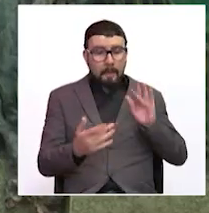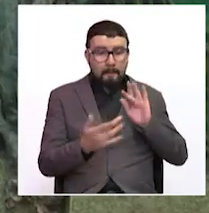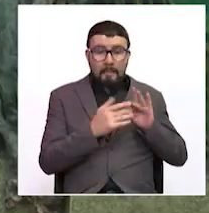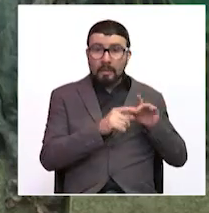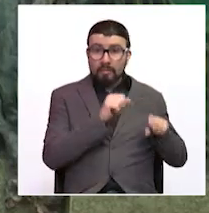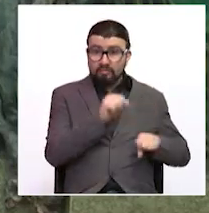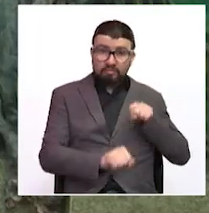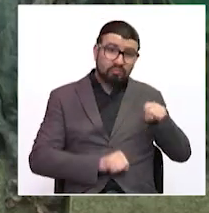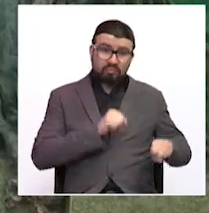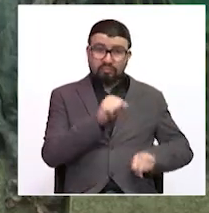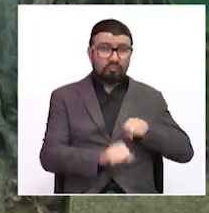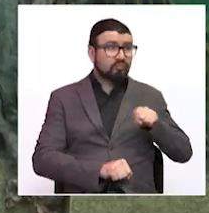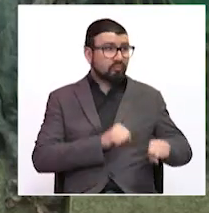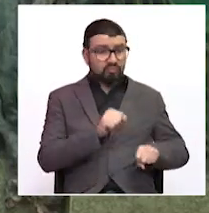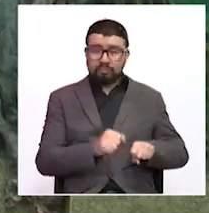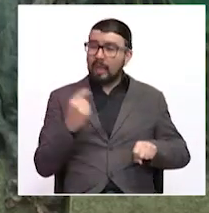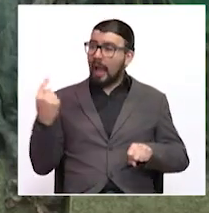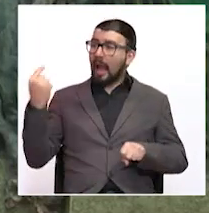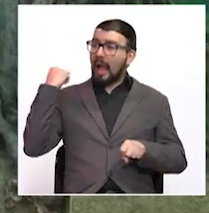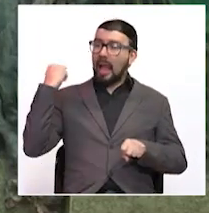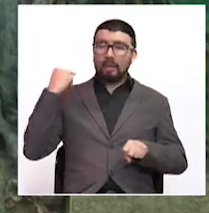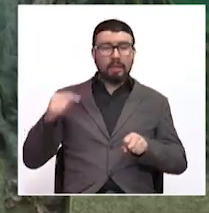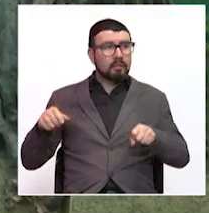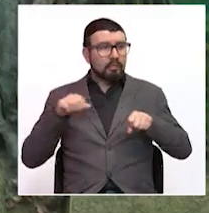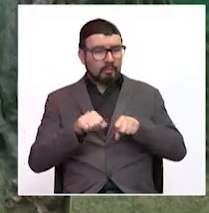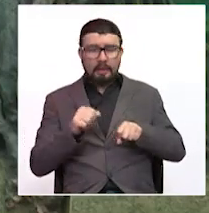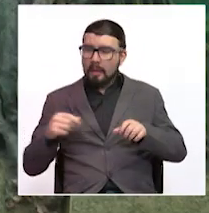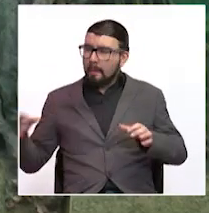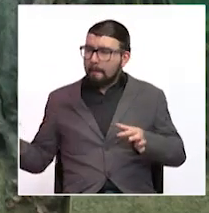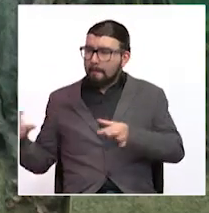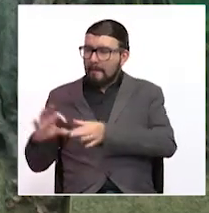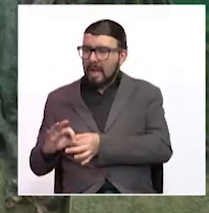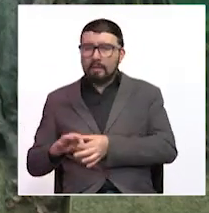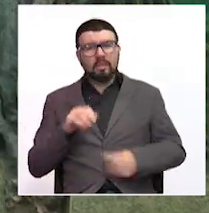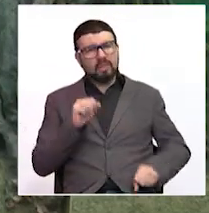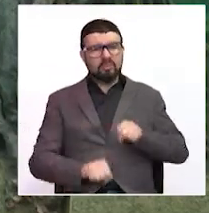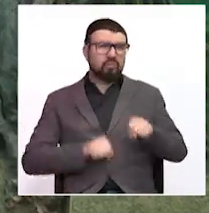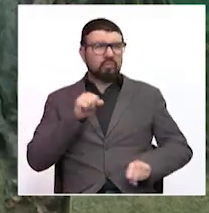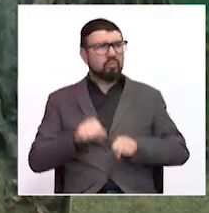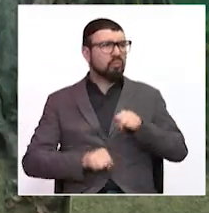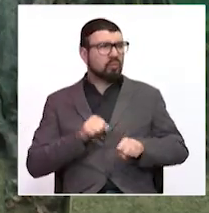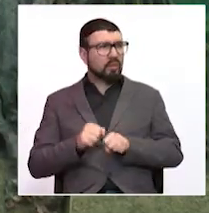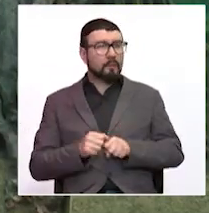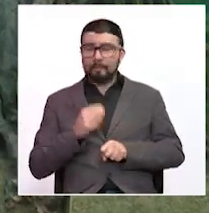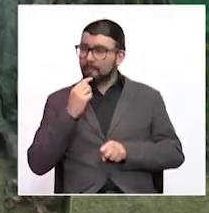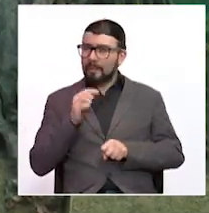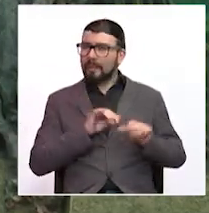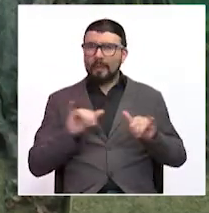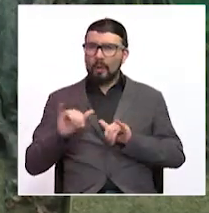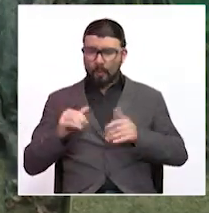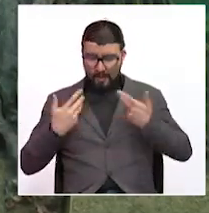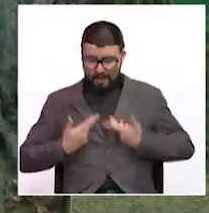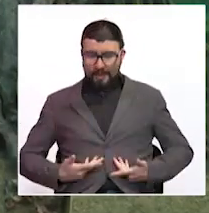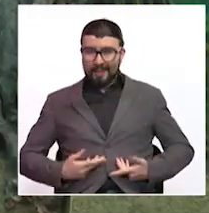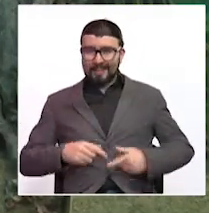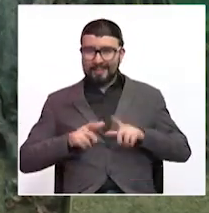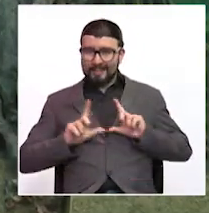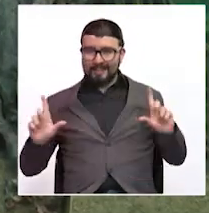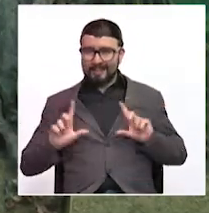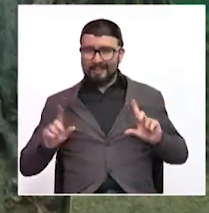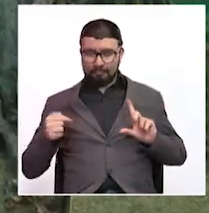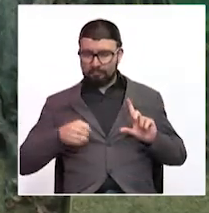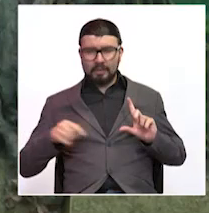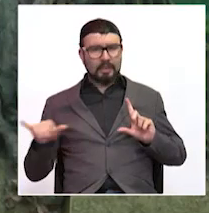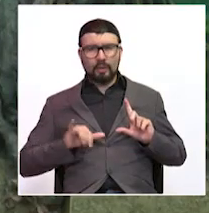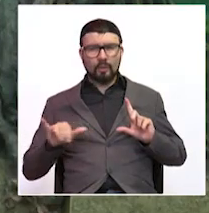área atrás que es como ustedes acá mismo en esta camiseta de un para acá diego que te miren acá